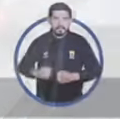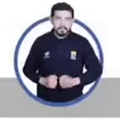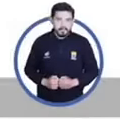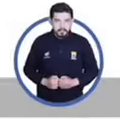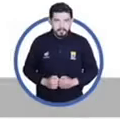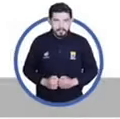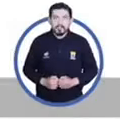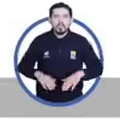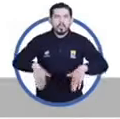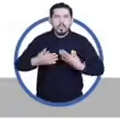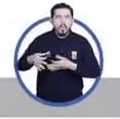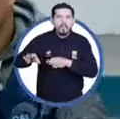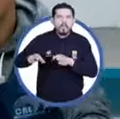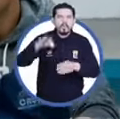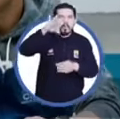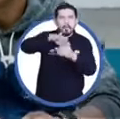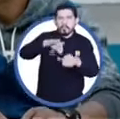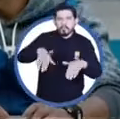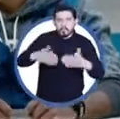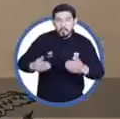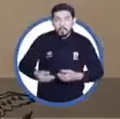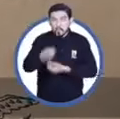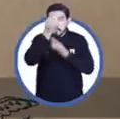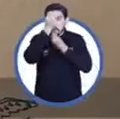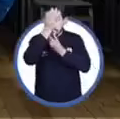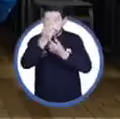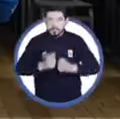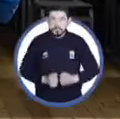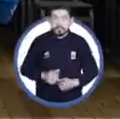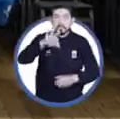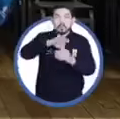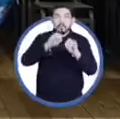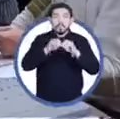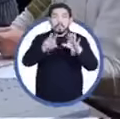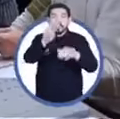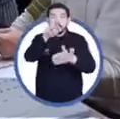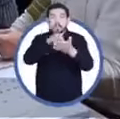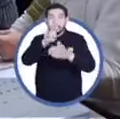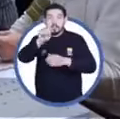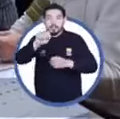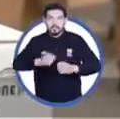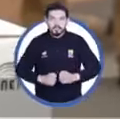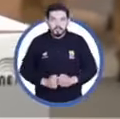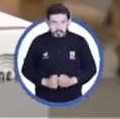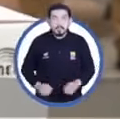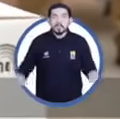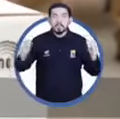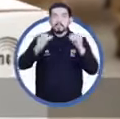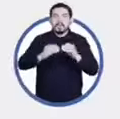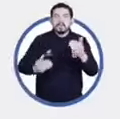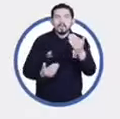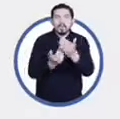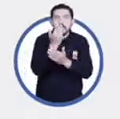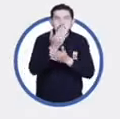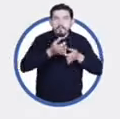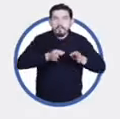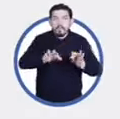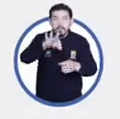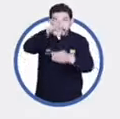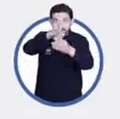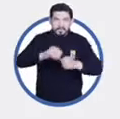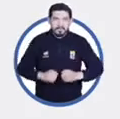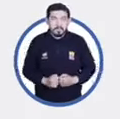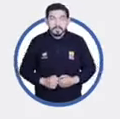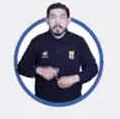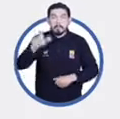El CNE informa que para las elecciones generales de 2021 existe una nueva forma de votación. Los electores deberán